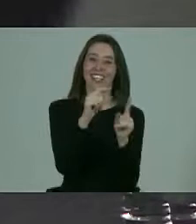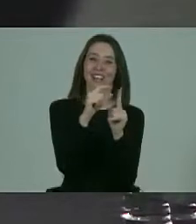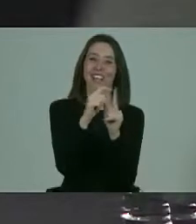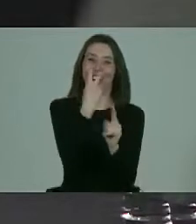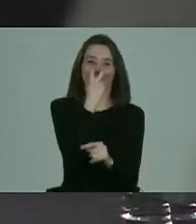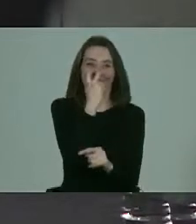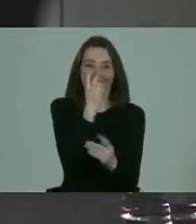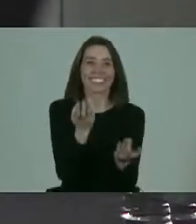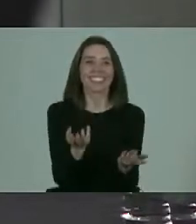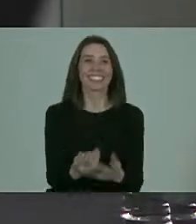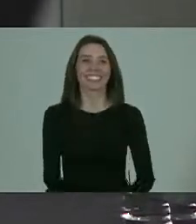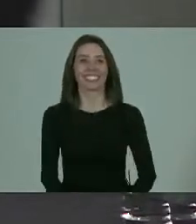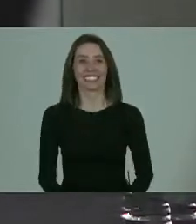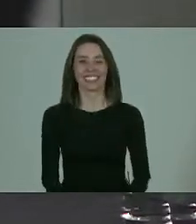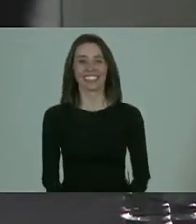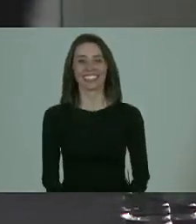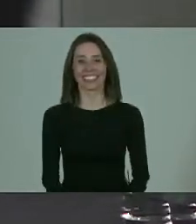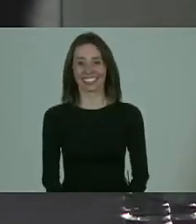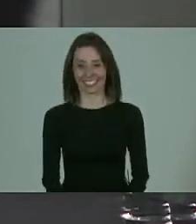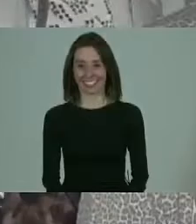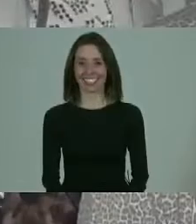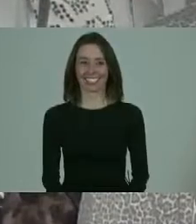para quienes hacen esto